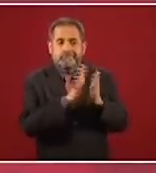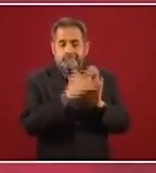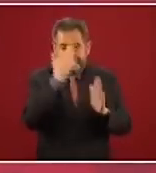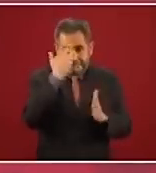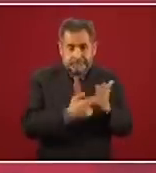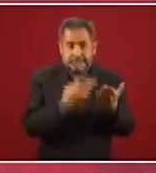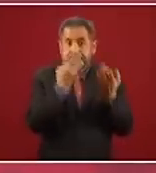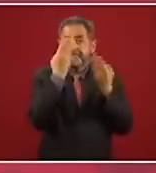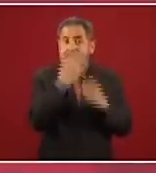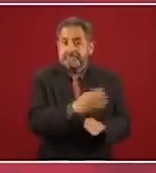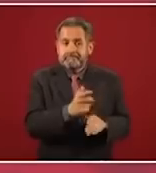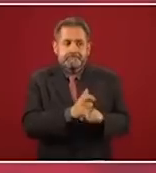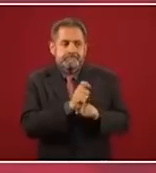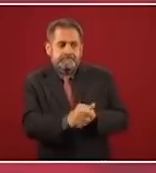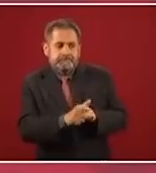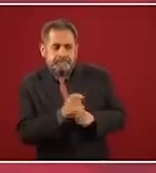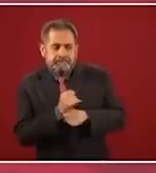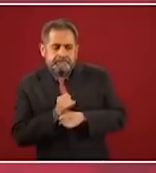que se está haciendo.